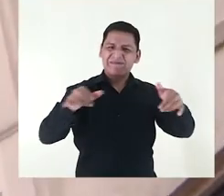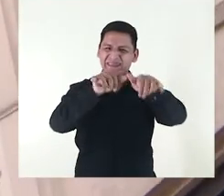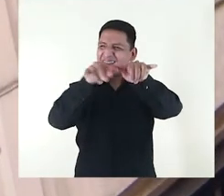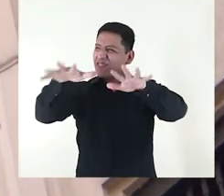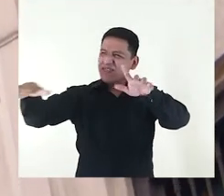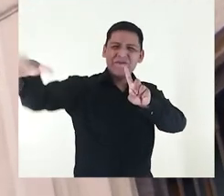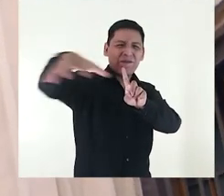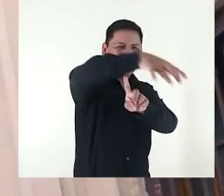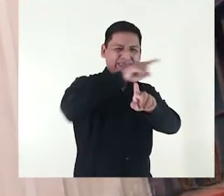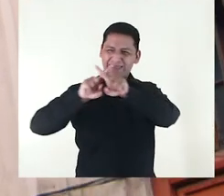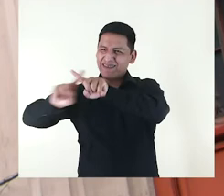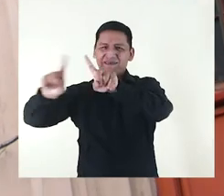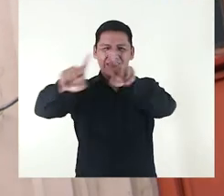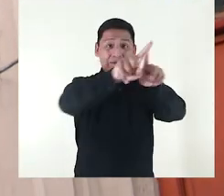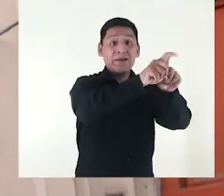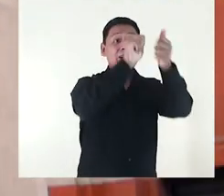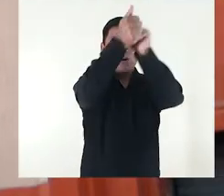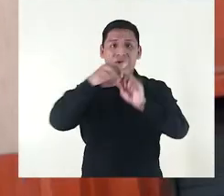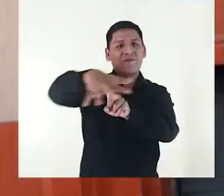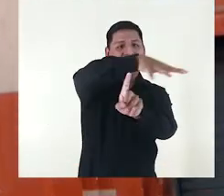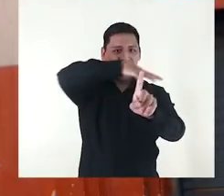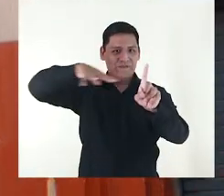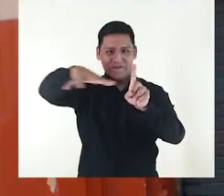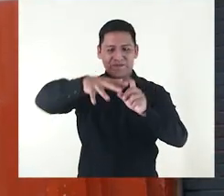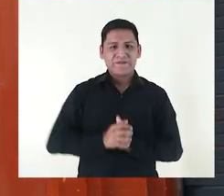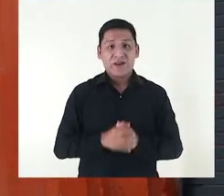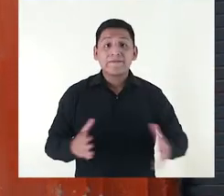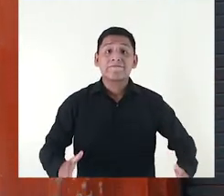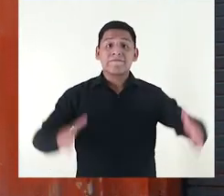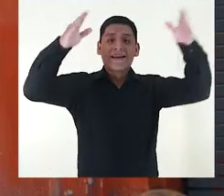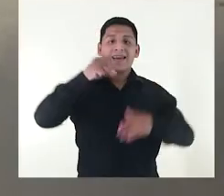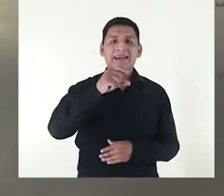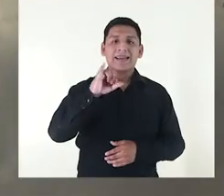de evidente asimetría con afán de verticalidad que competía con el entorno.